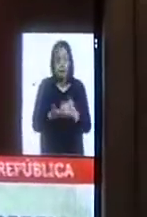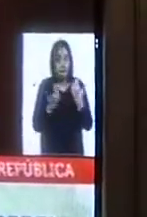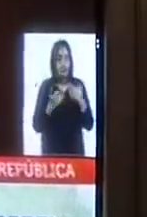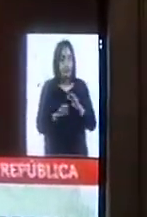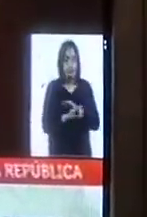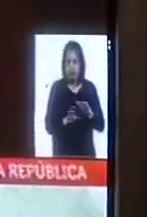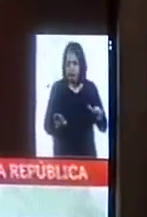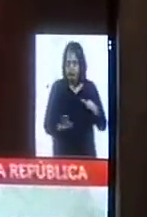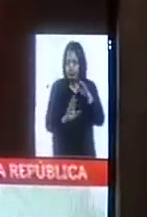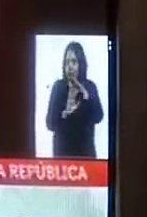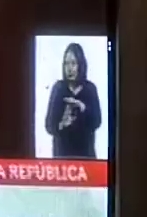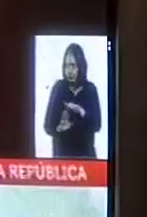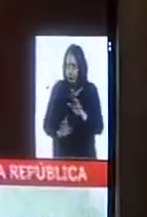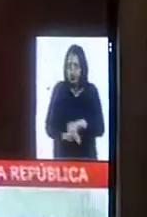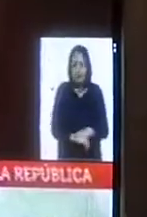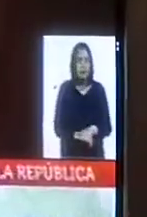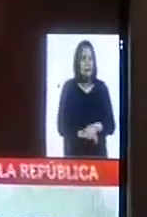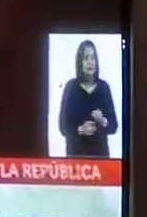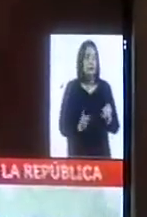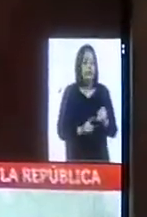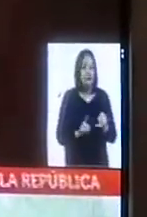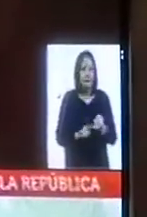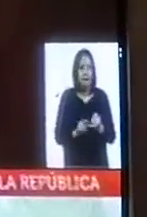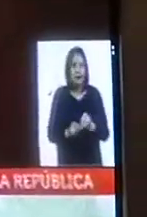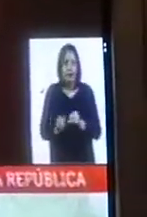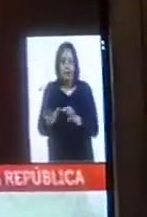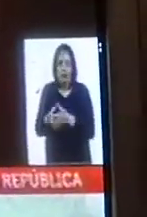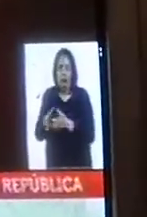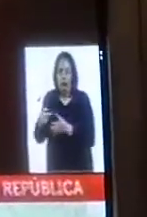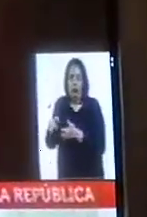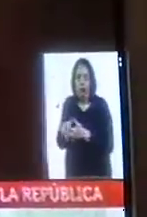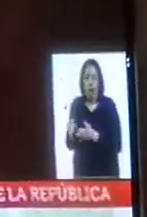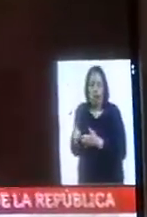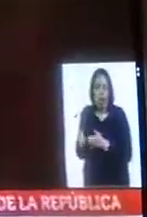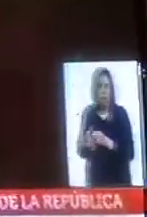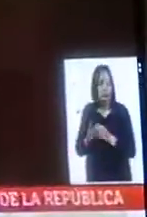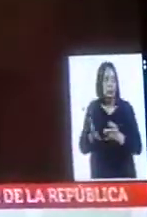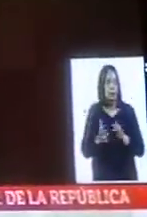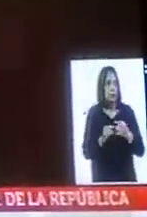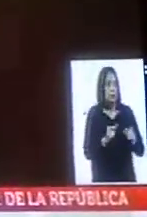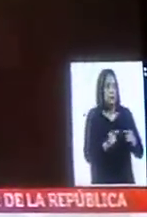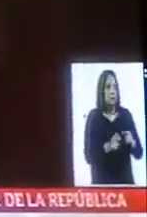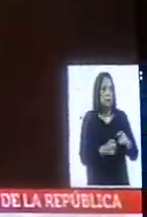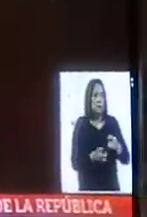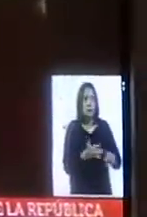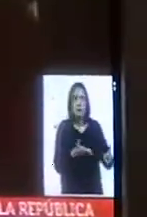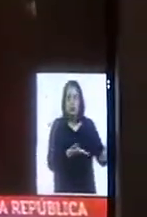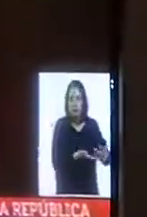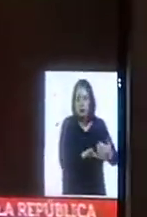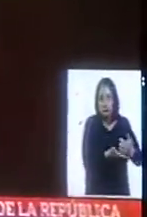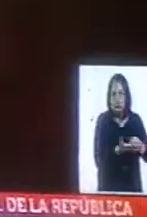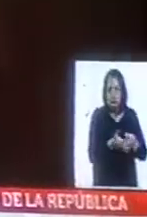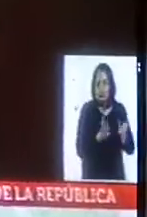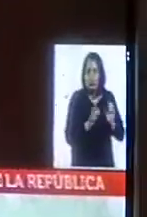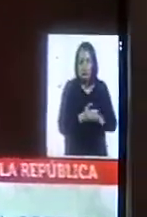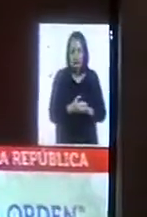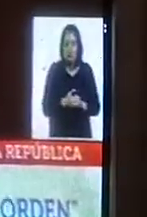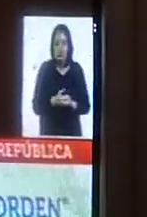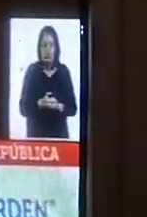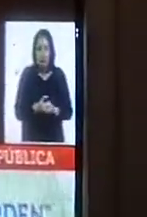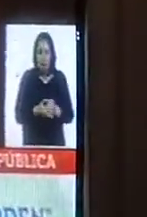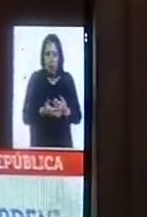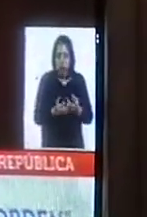acaben los abusos de los monopolios de los consorcios que corrompen y cobran sumas azules o peace